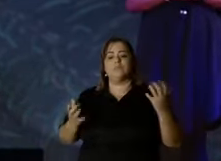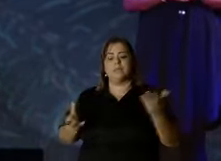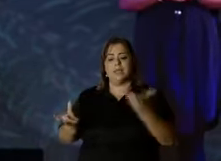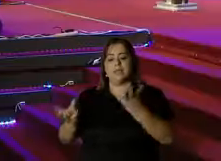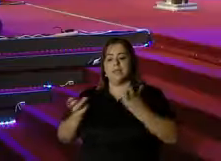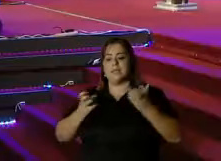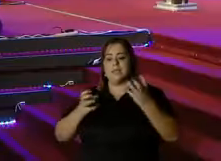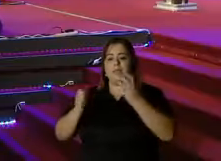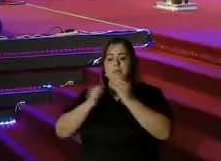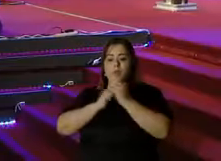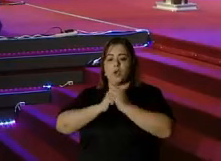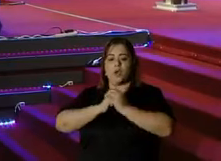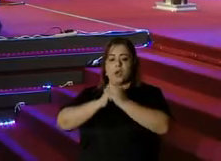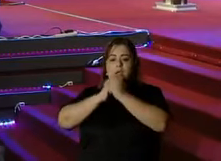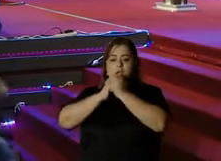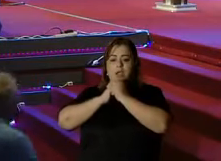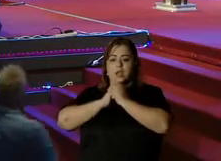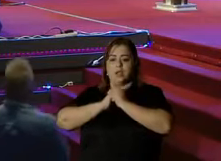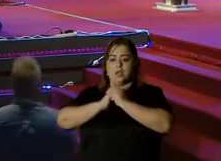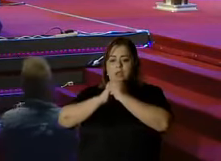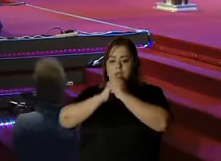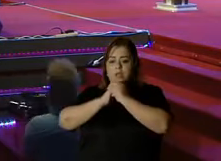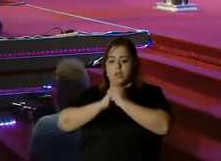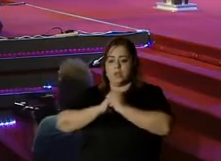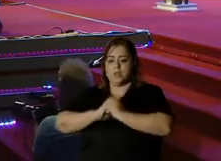Qué bella. ¿Cuál es tu nombre?